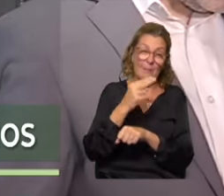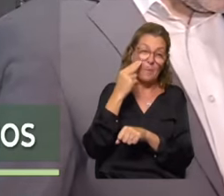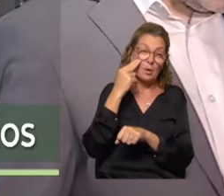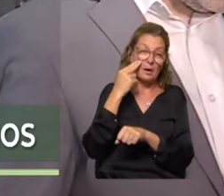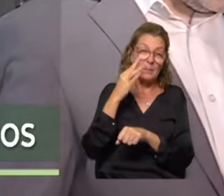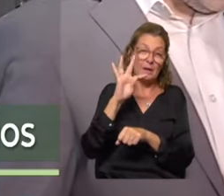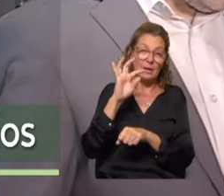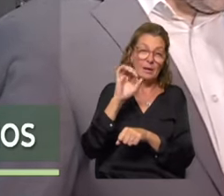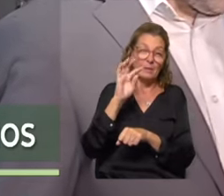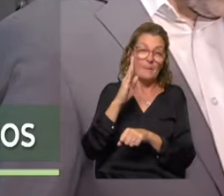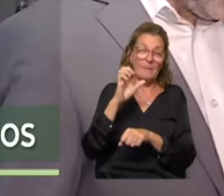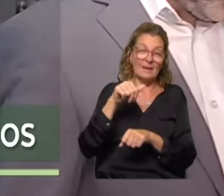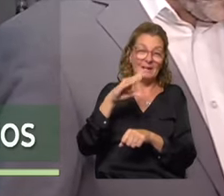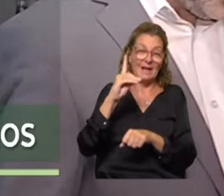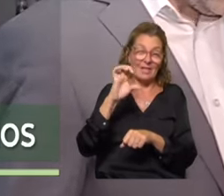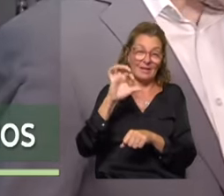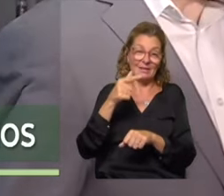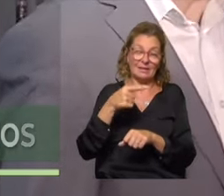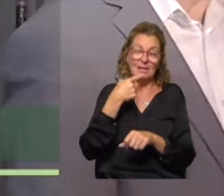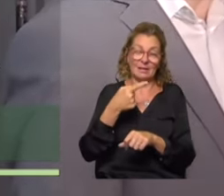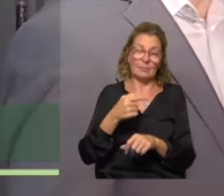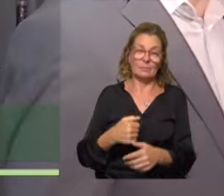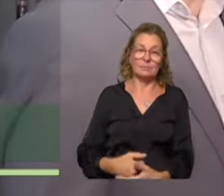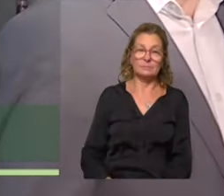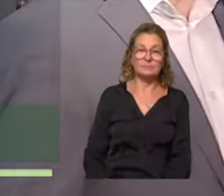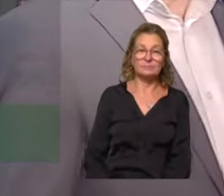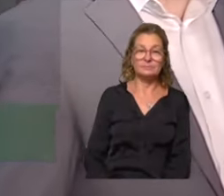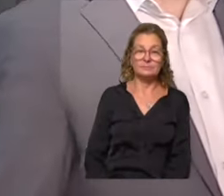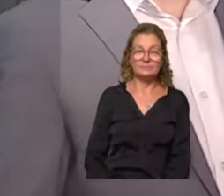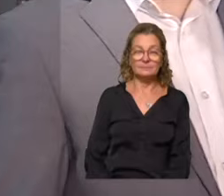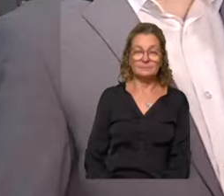de este año tendrá novedades. Natalia, seguimos así en los estudios.